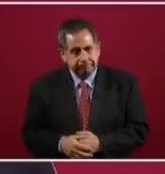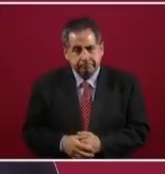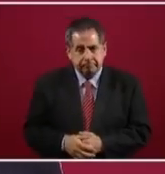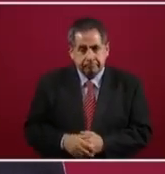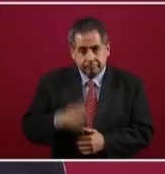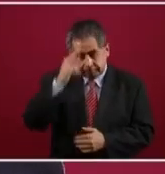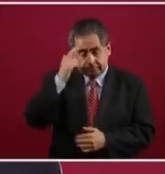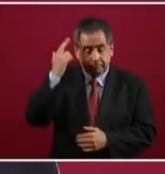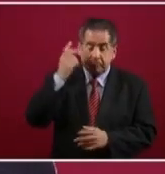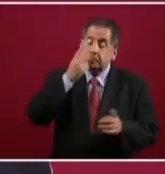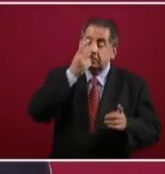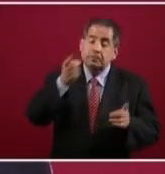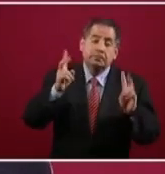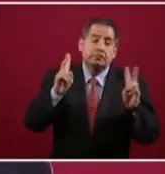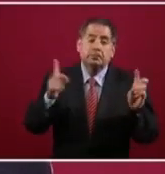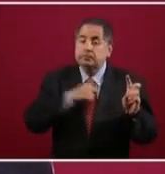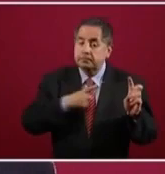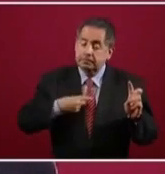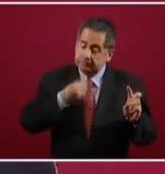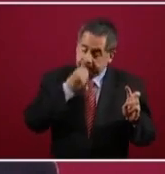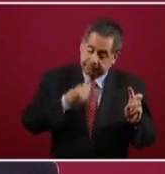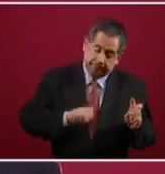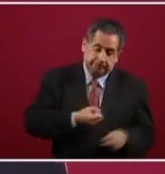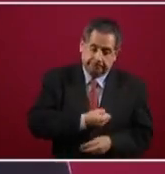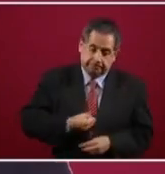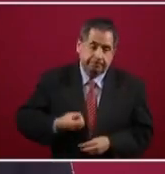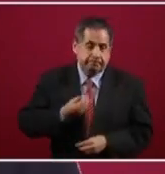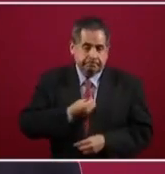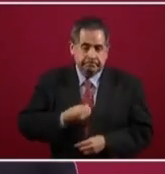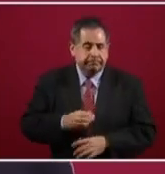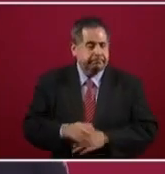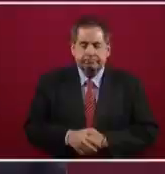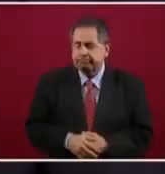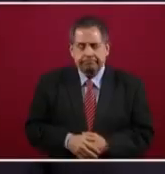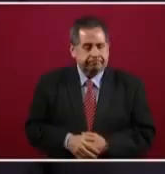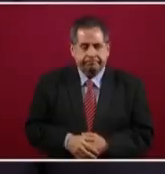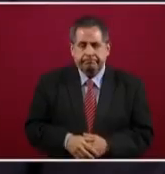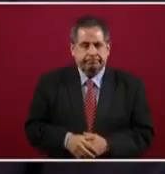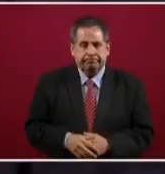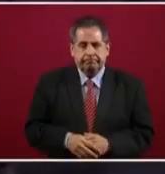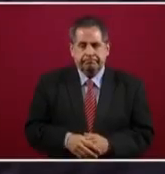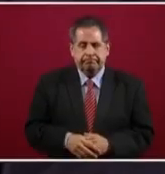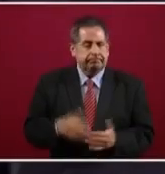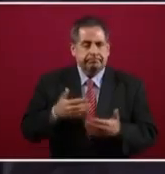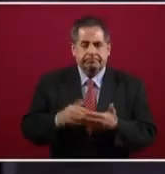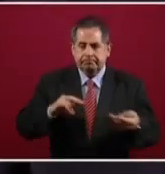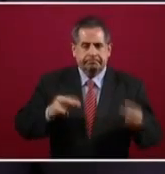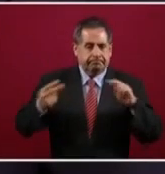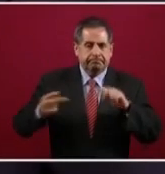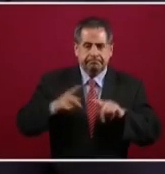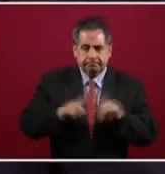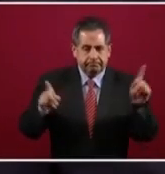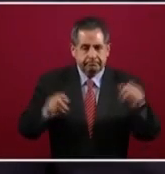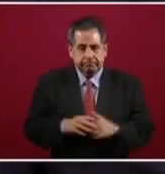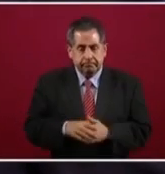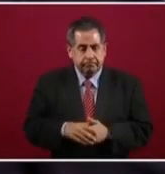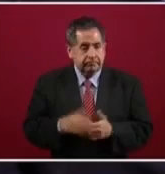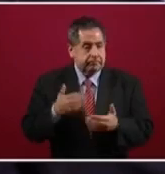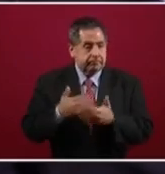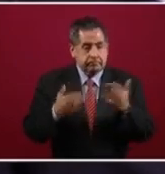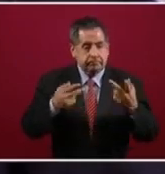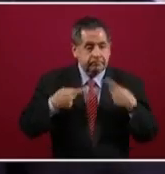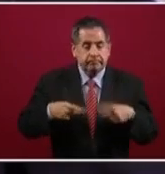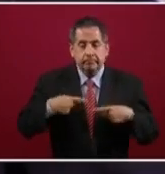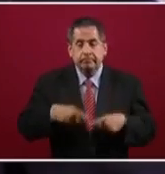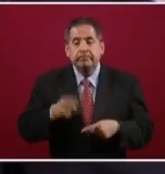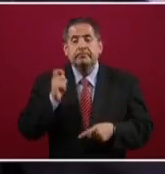porque había que apretarse el cinturón. Pues ahora se están apretando el